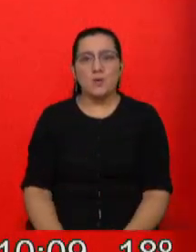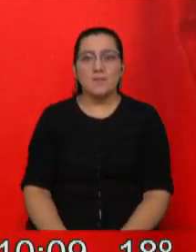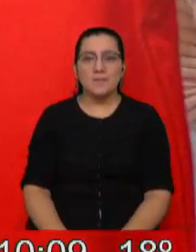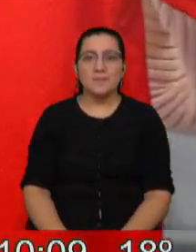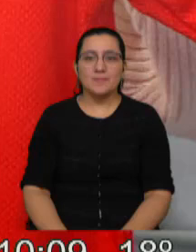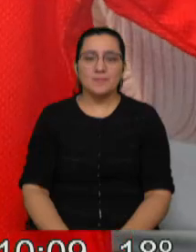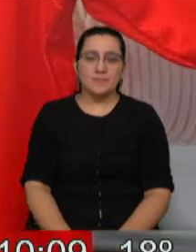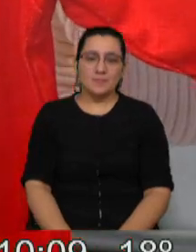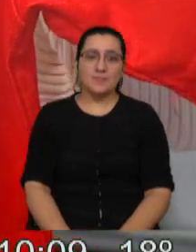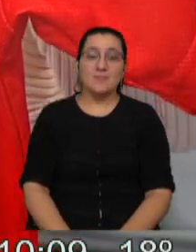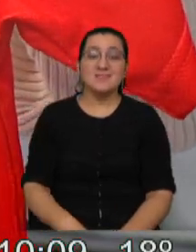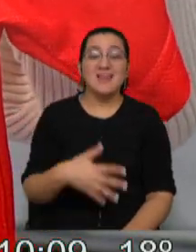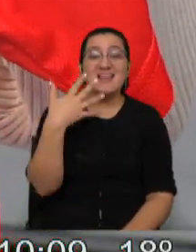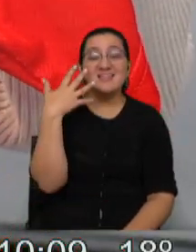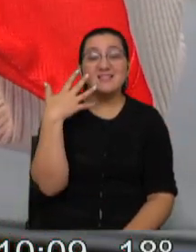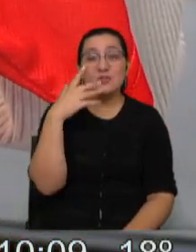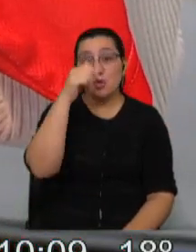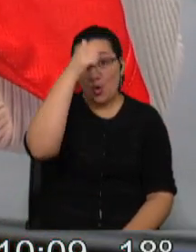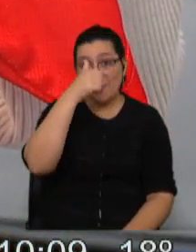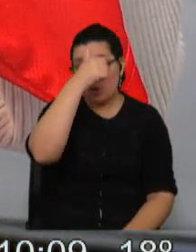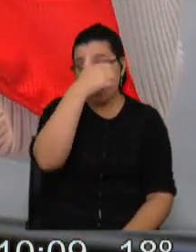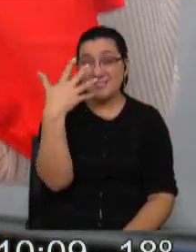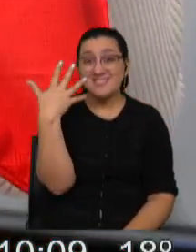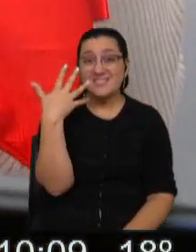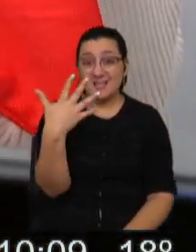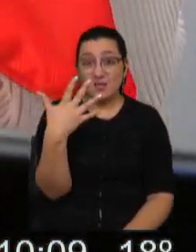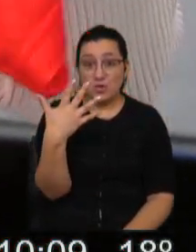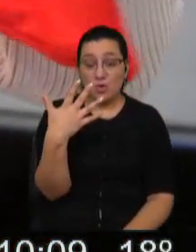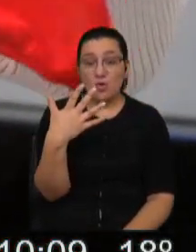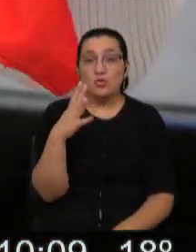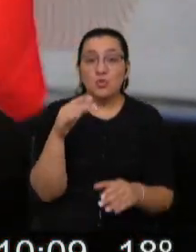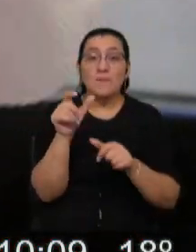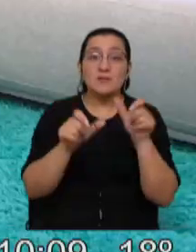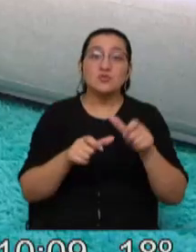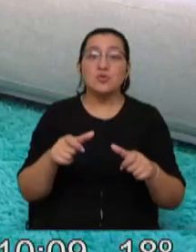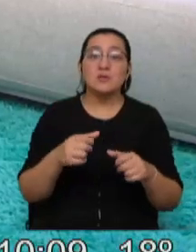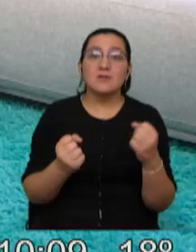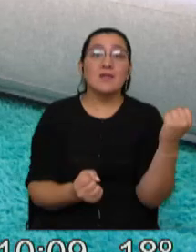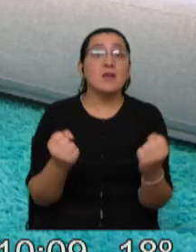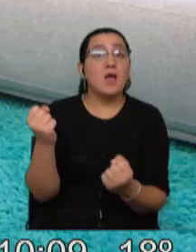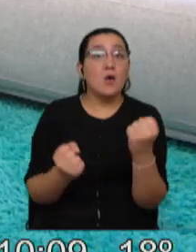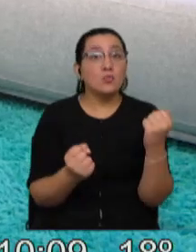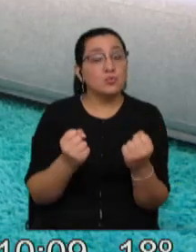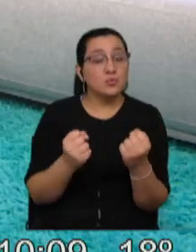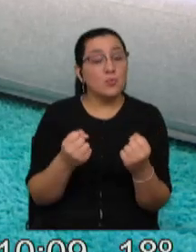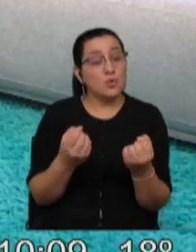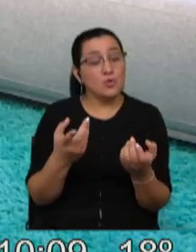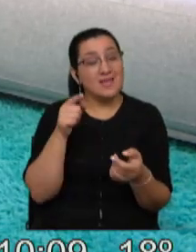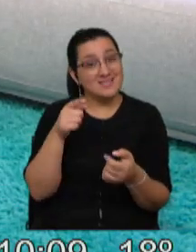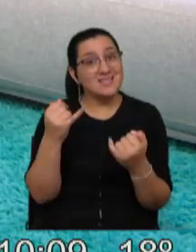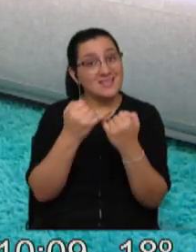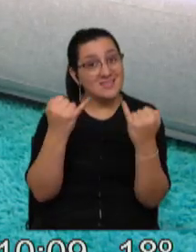Increíble. Este va a ser el domingo 5, así que todos los que salen a andar en autito por la ciudad el domingo 5